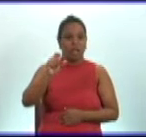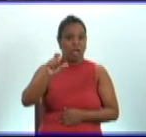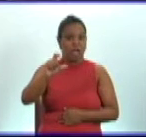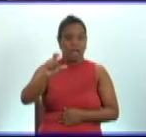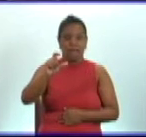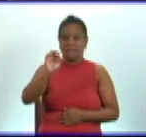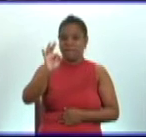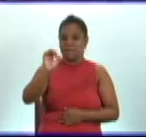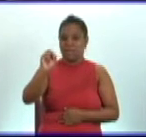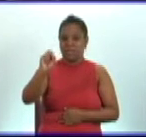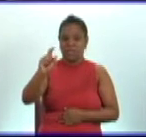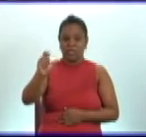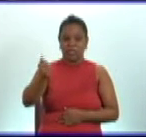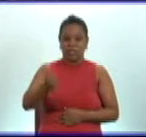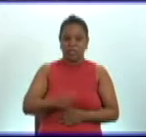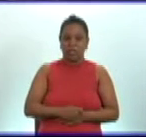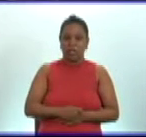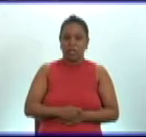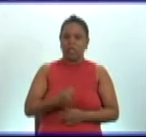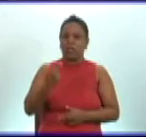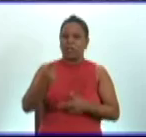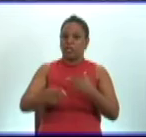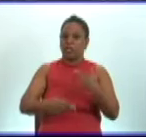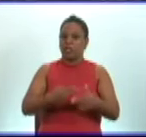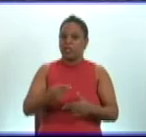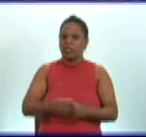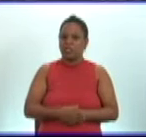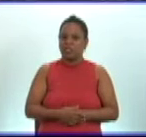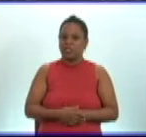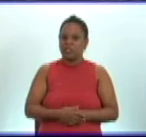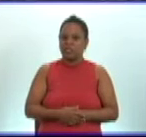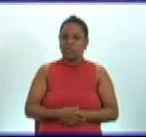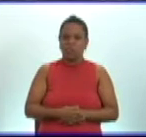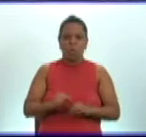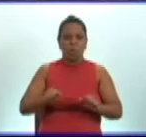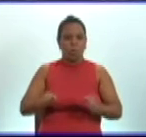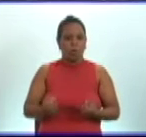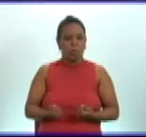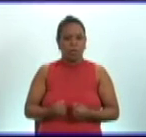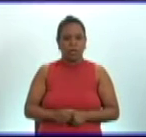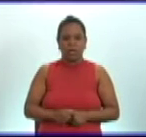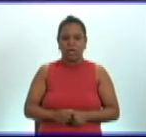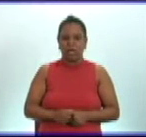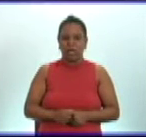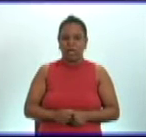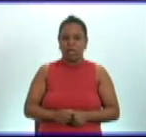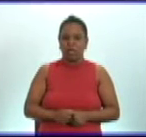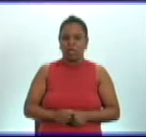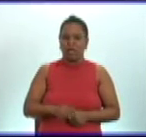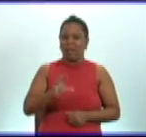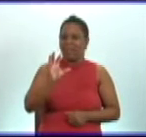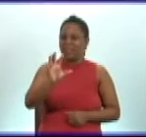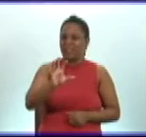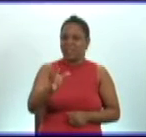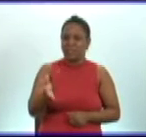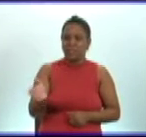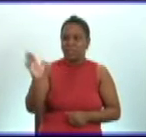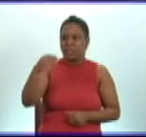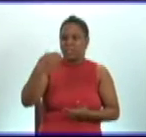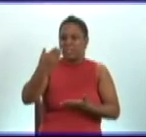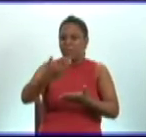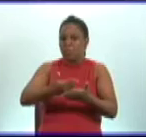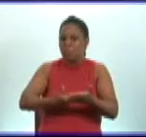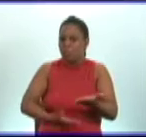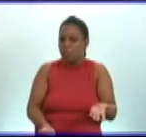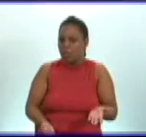impelido a condenar involuntariamente, sin convicción, sin hechos, sin prueba alguna, sin el más leve indicio